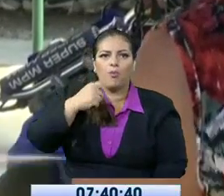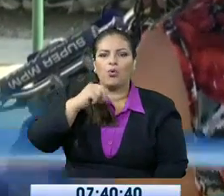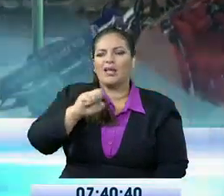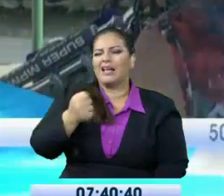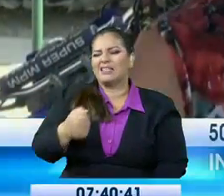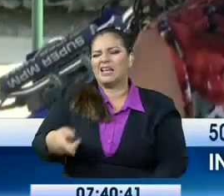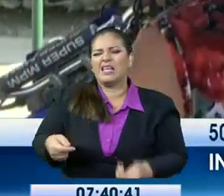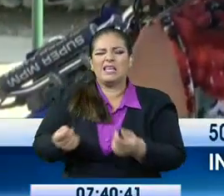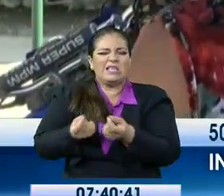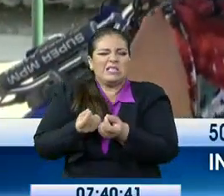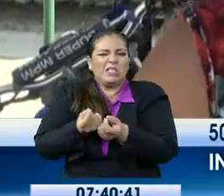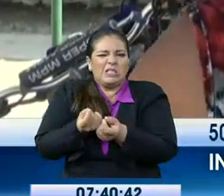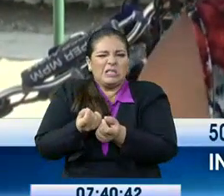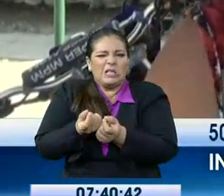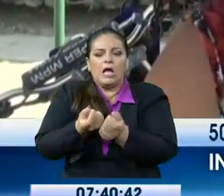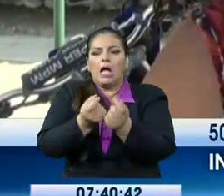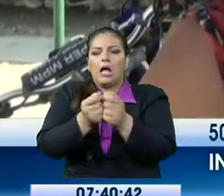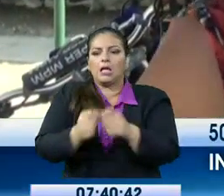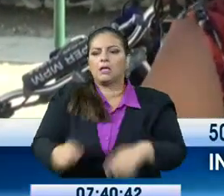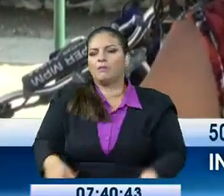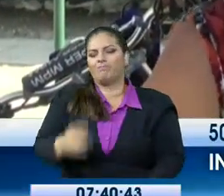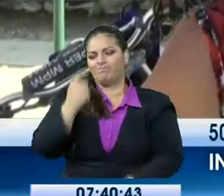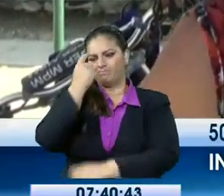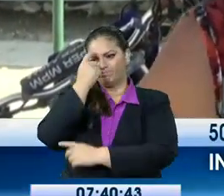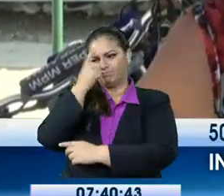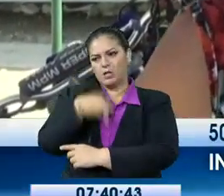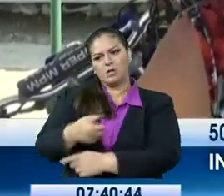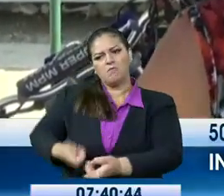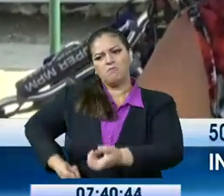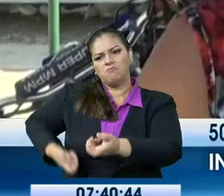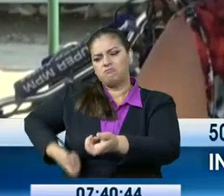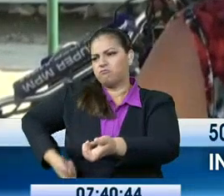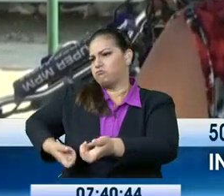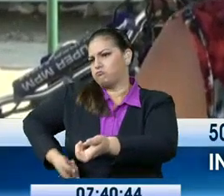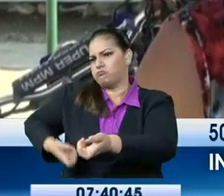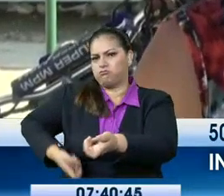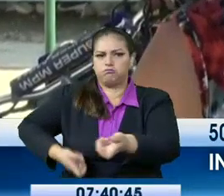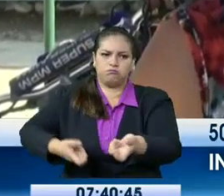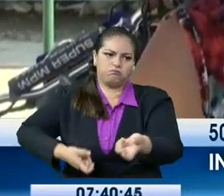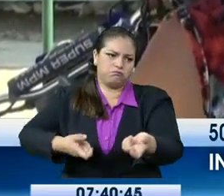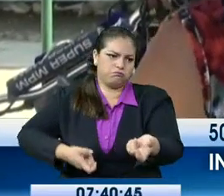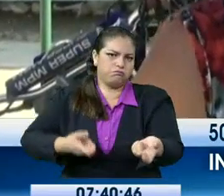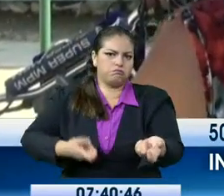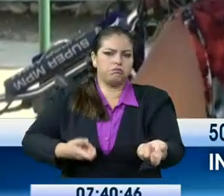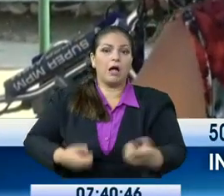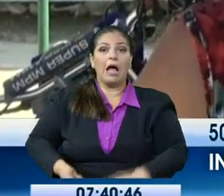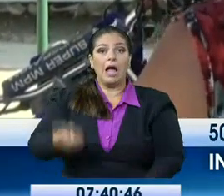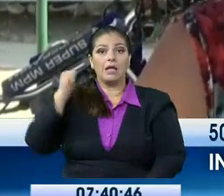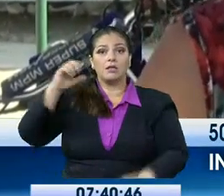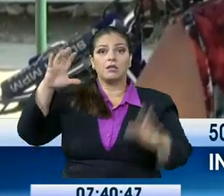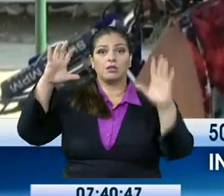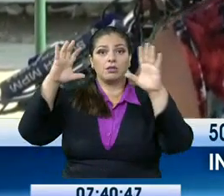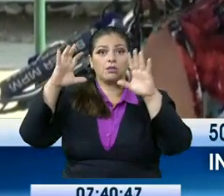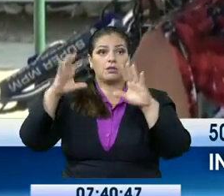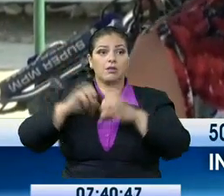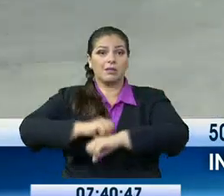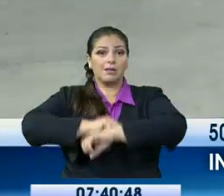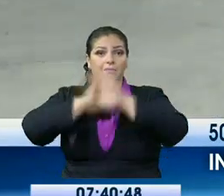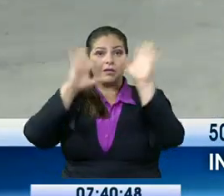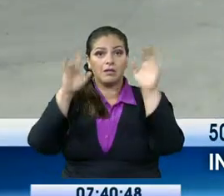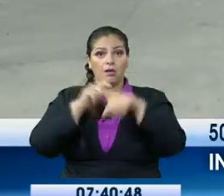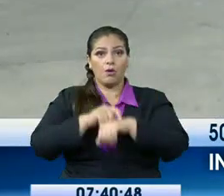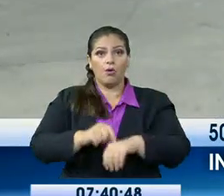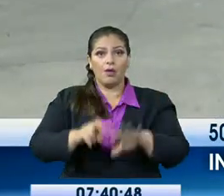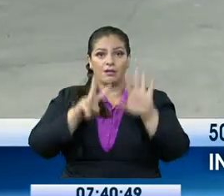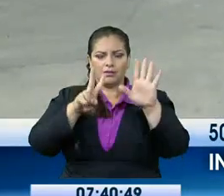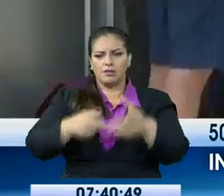la salud y el normal funcionamiento del instituto. Entonces, el día de ayer, a las 7 de la mañana, se realizó una fumigación. Las